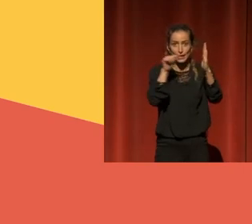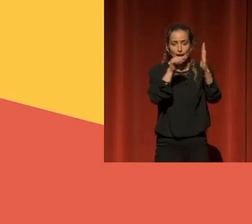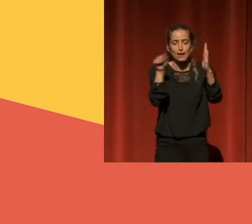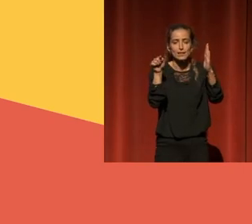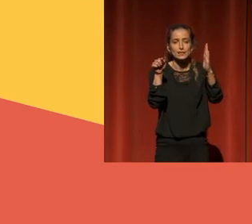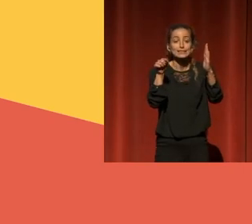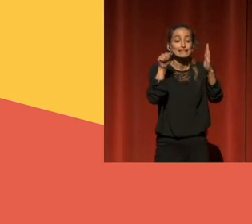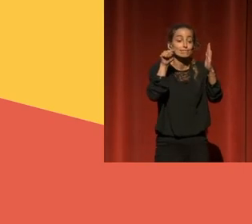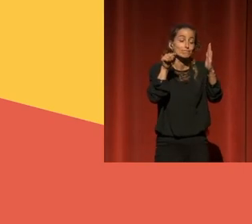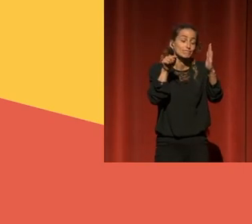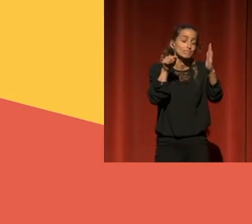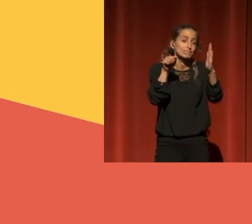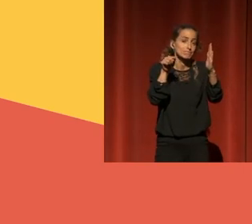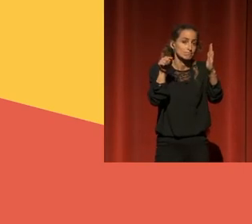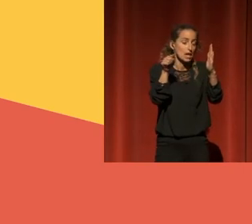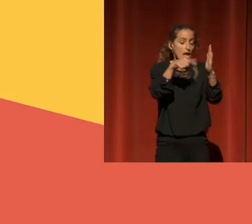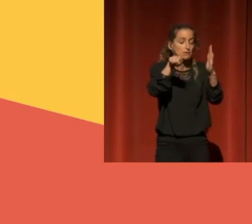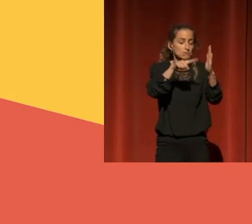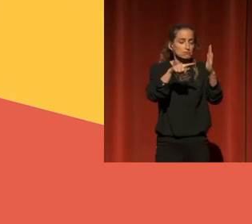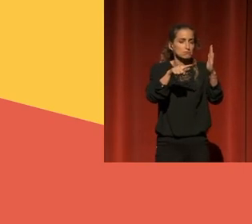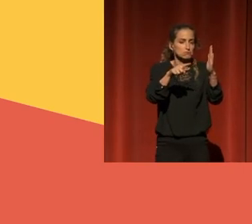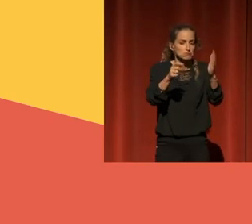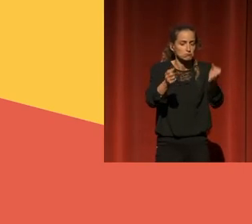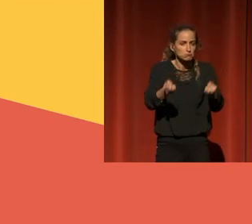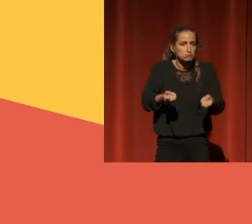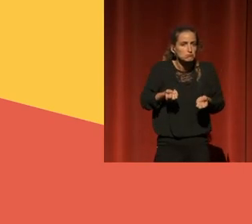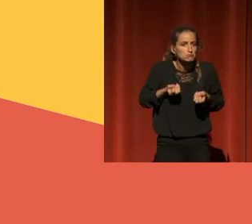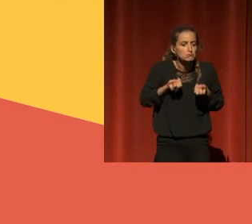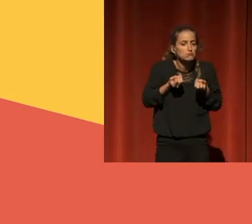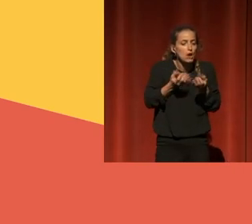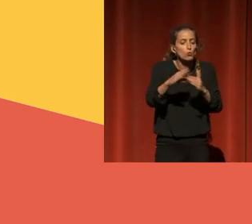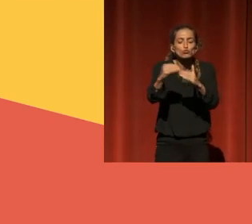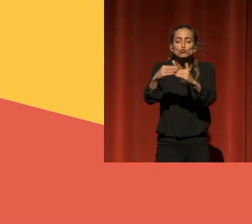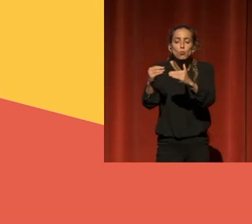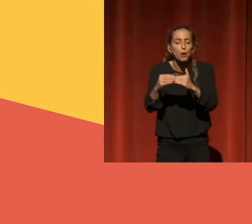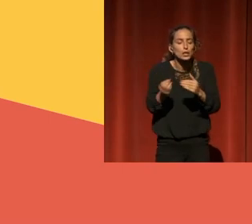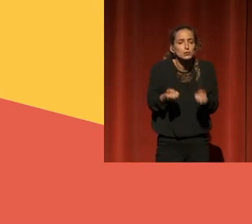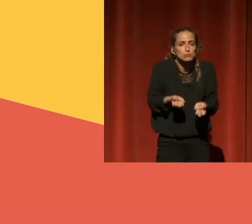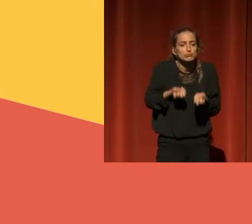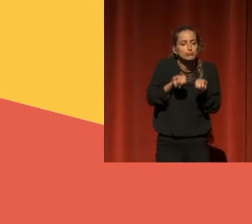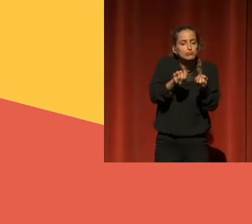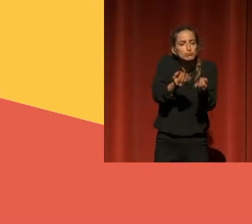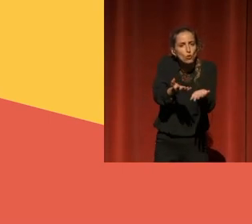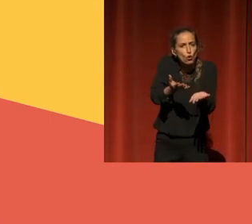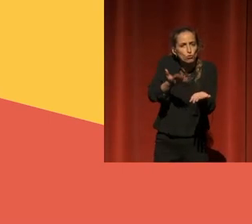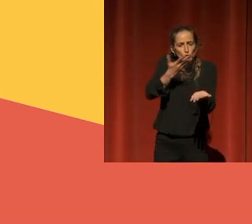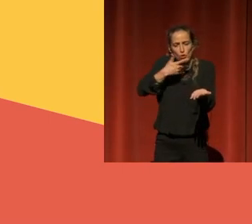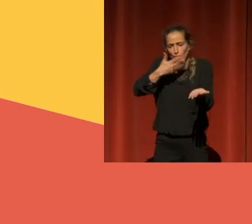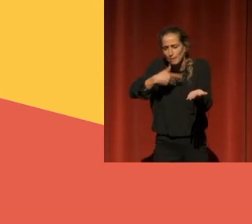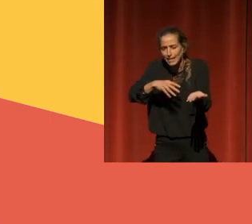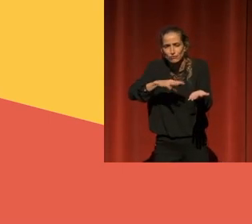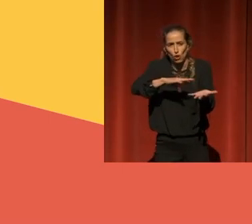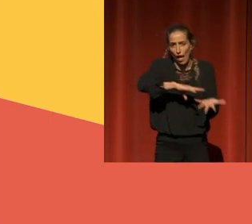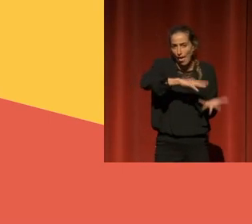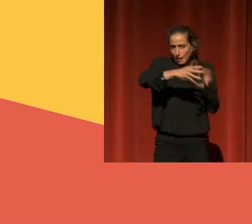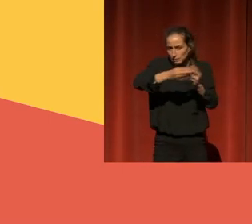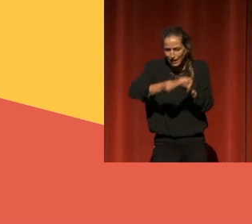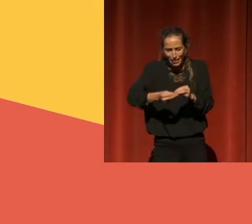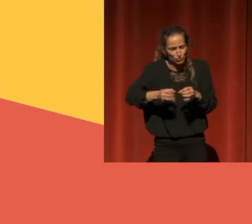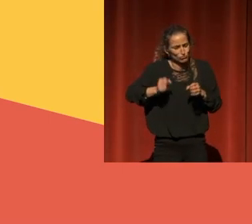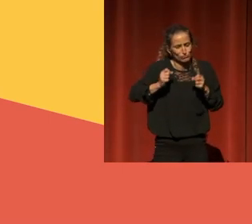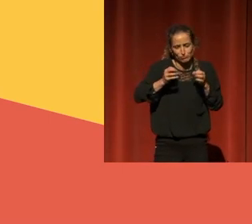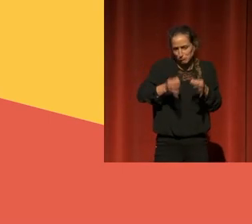como centros que facilitan a a sus usuarios la adquisición de conocimientos adaptados